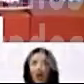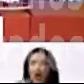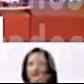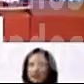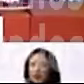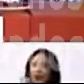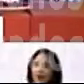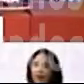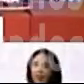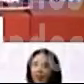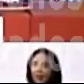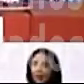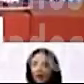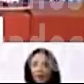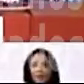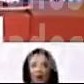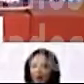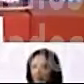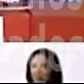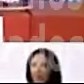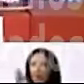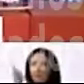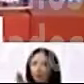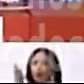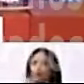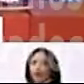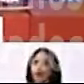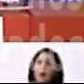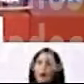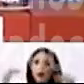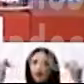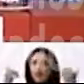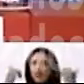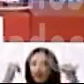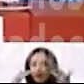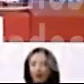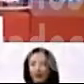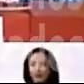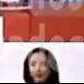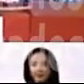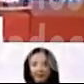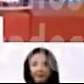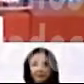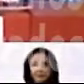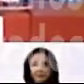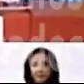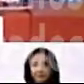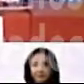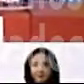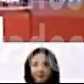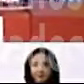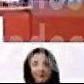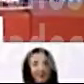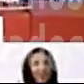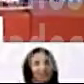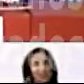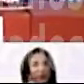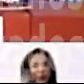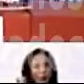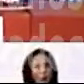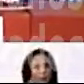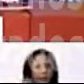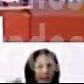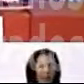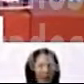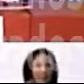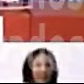donde dijeron vamos a matar a Maduro y él dijo dele. Hacemos fiesta. Después salió un señor excomisario de jefe